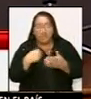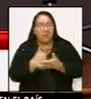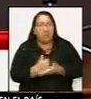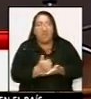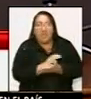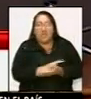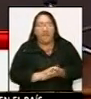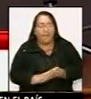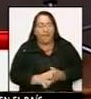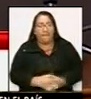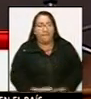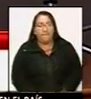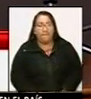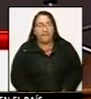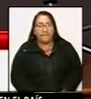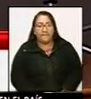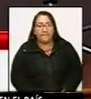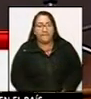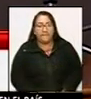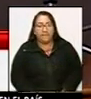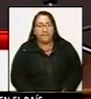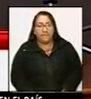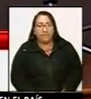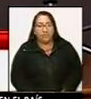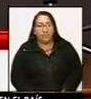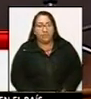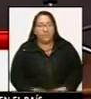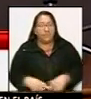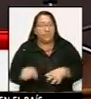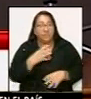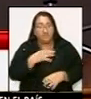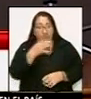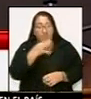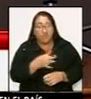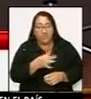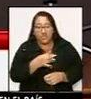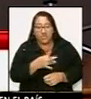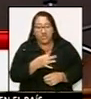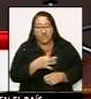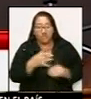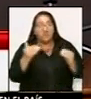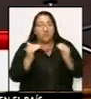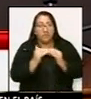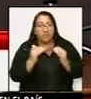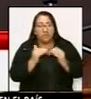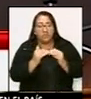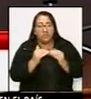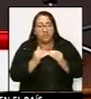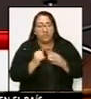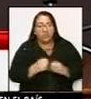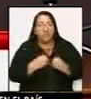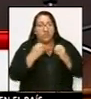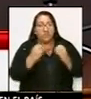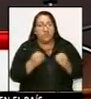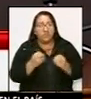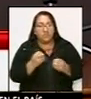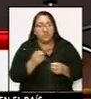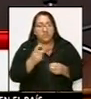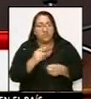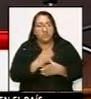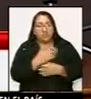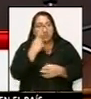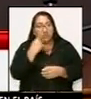ayudar finalmente a lograr una verdadera y equitativa oportunidades